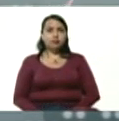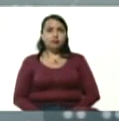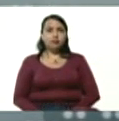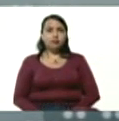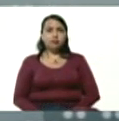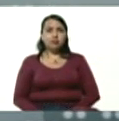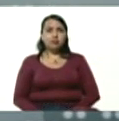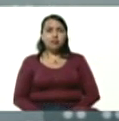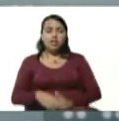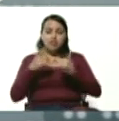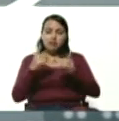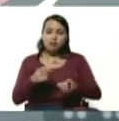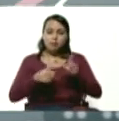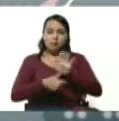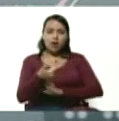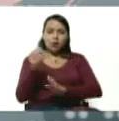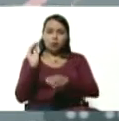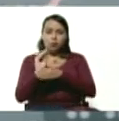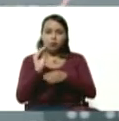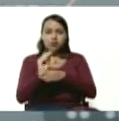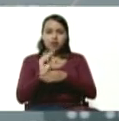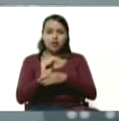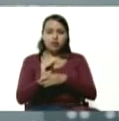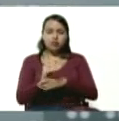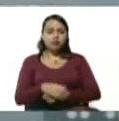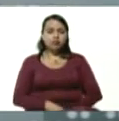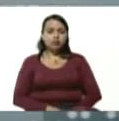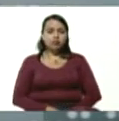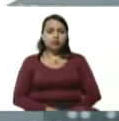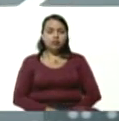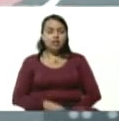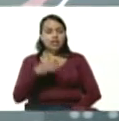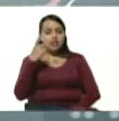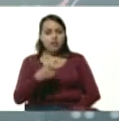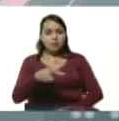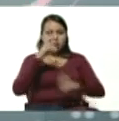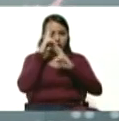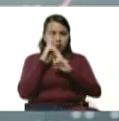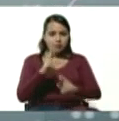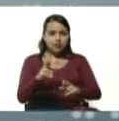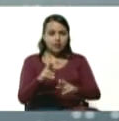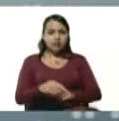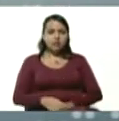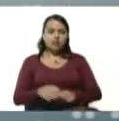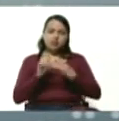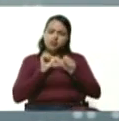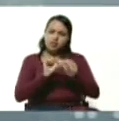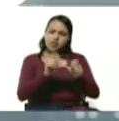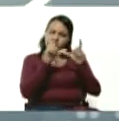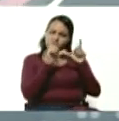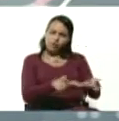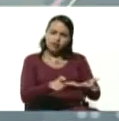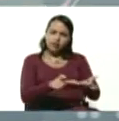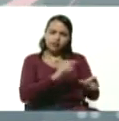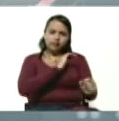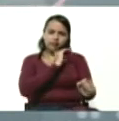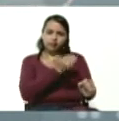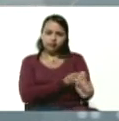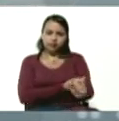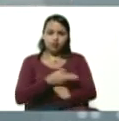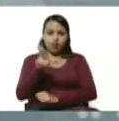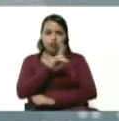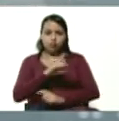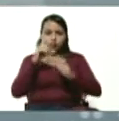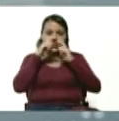creadosos que lo que sido hasta ahora debemos respetar y mantener la cuarentena radical el uso de